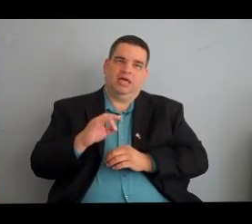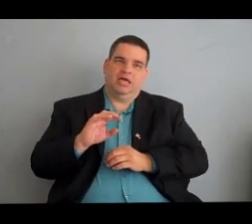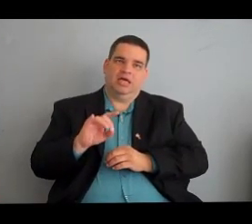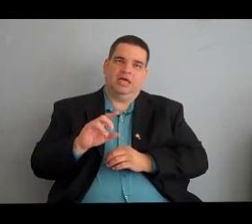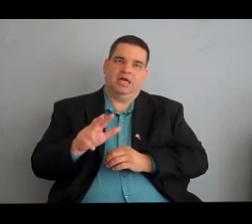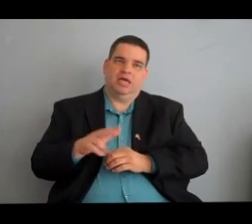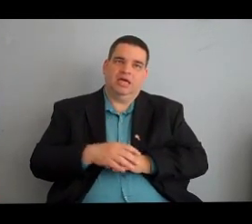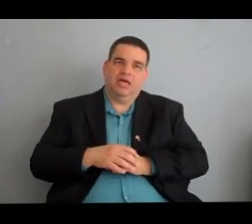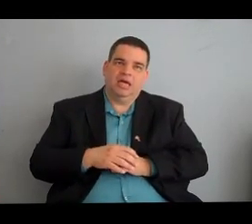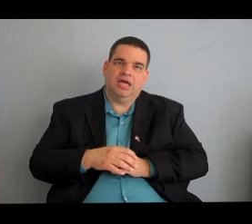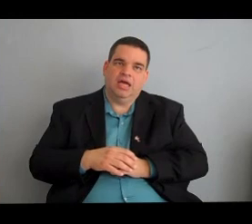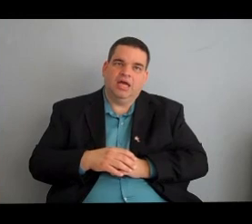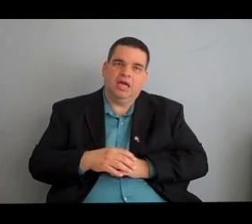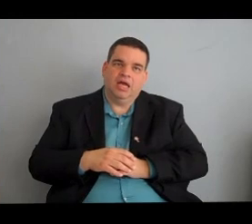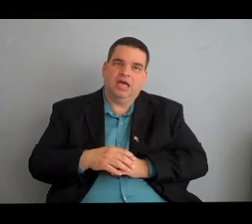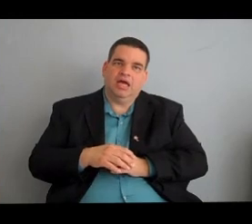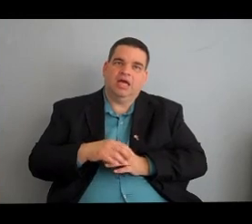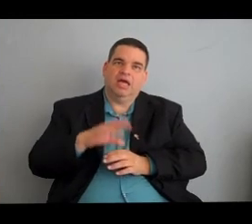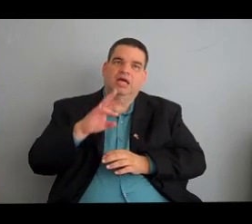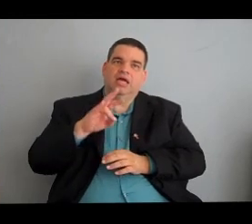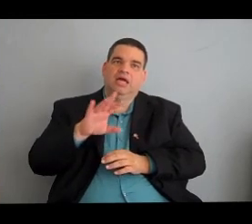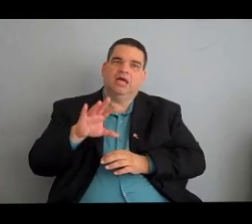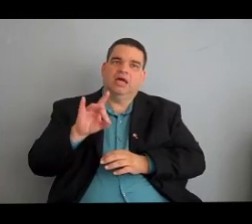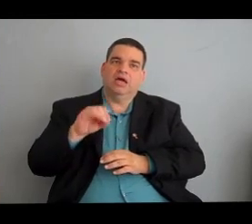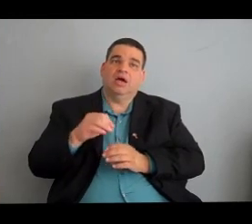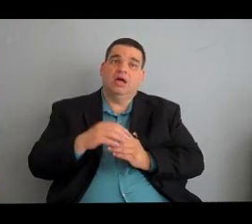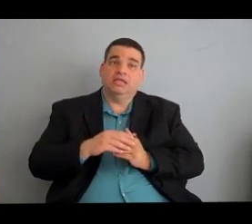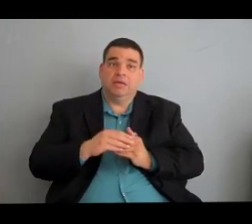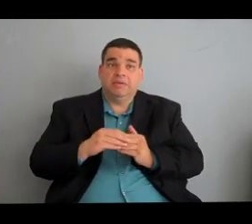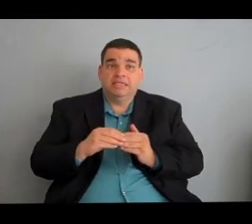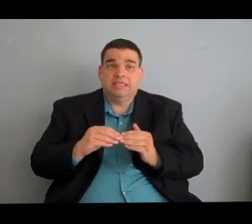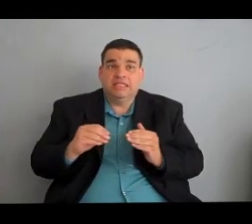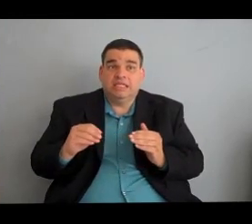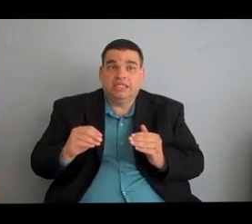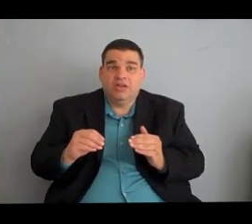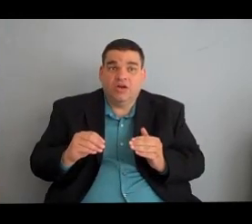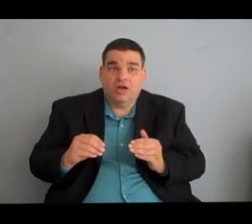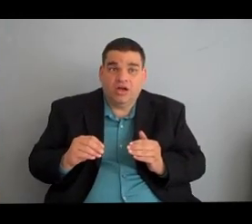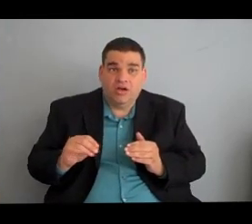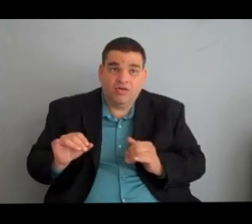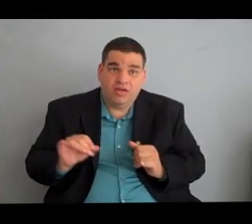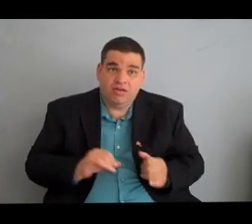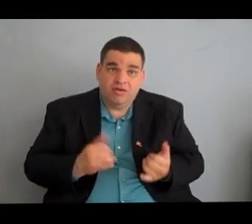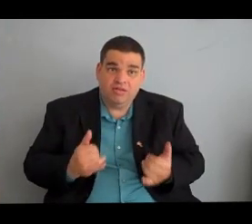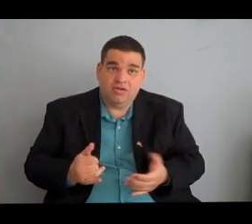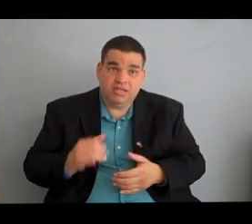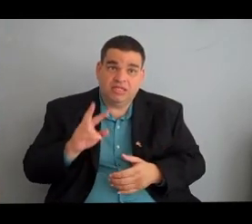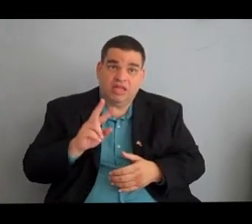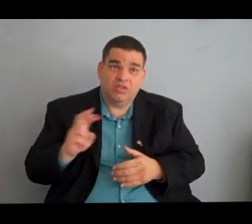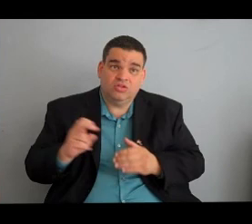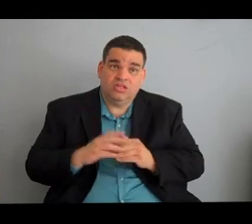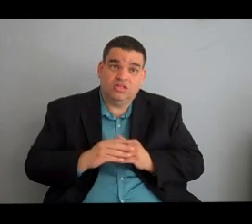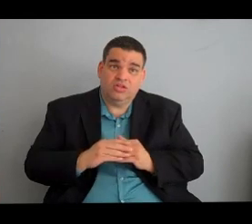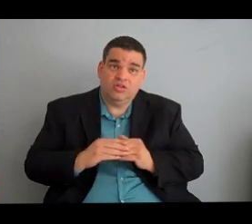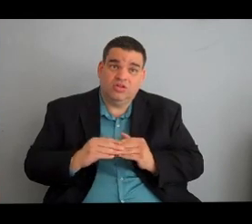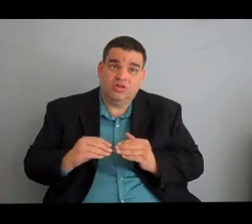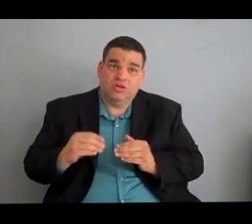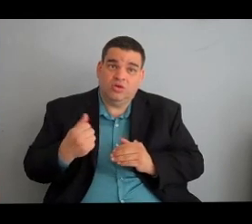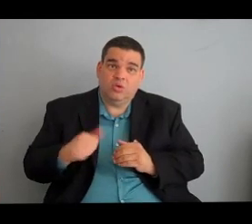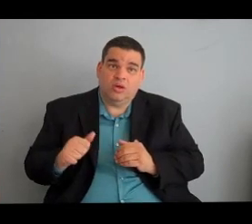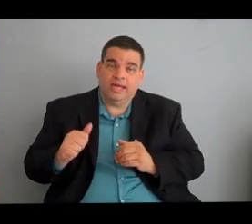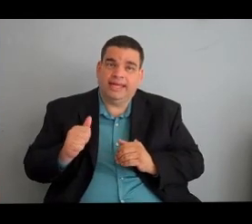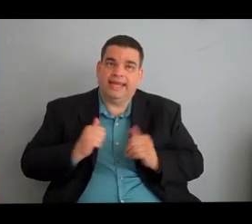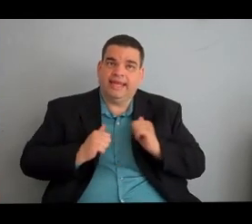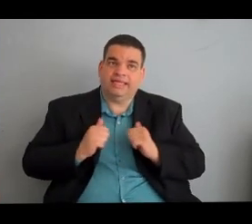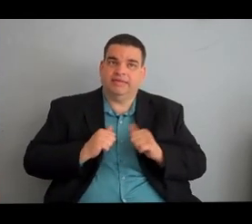70, 75, 80 pesitos, que es un equivalente ahora mismo a $200 uh-huh, de claro, cualquier actividad de un músico uh-huh